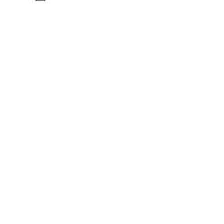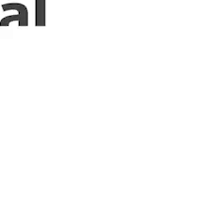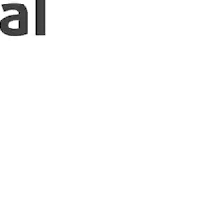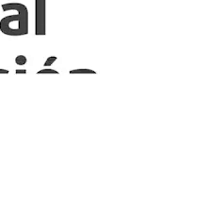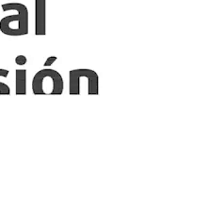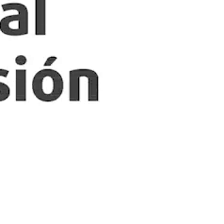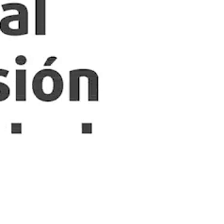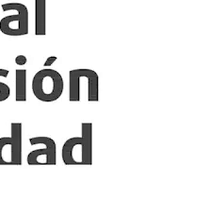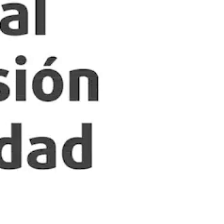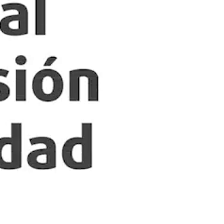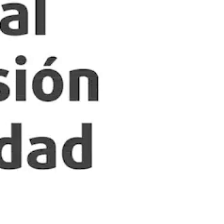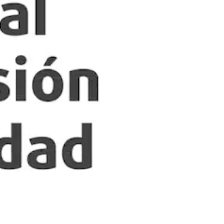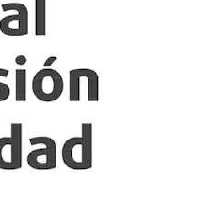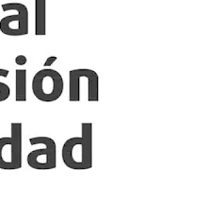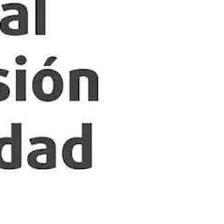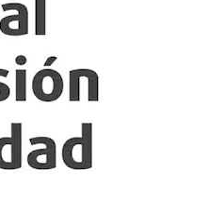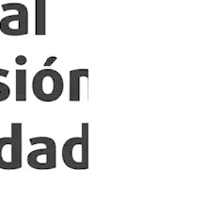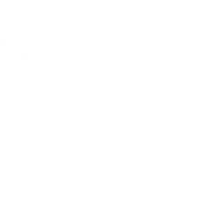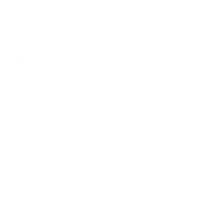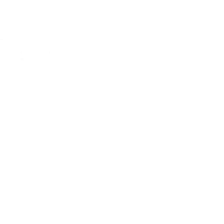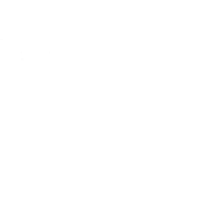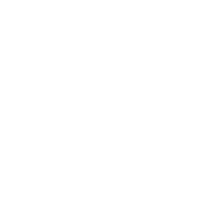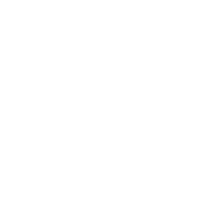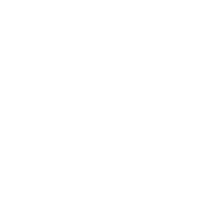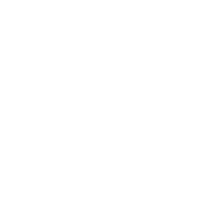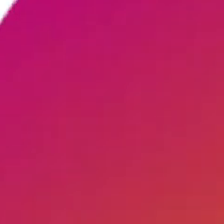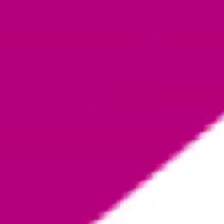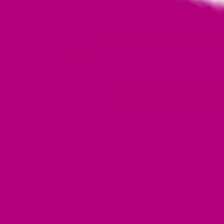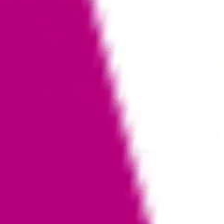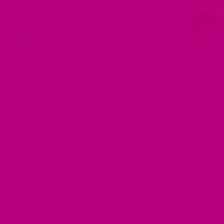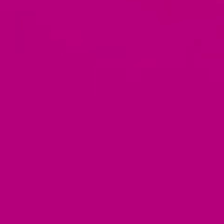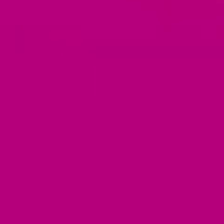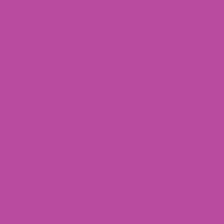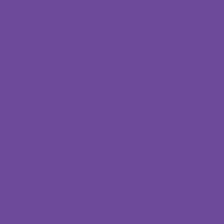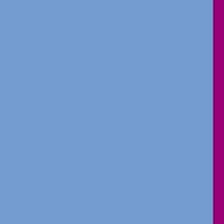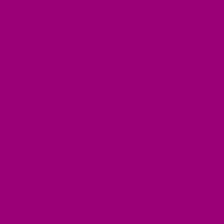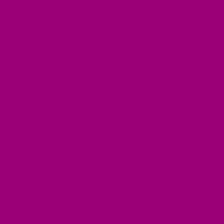IPRODICH, por una inclusión real.